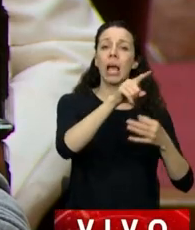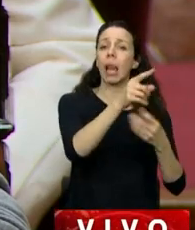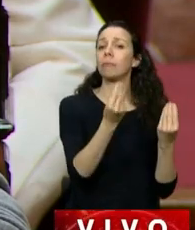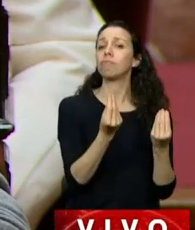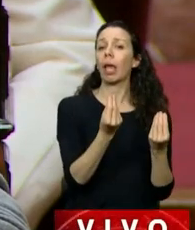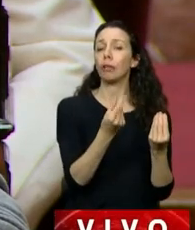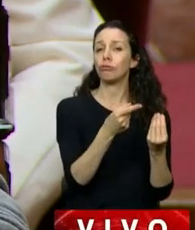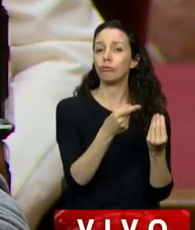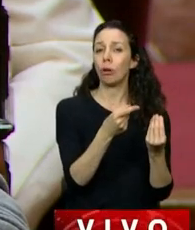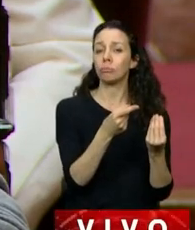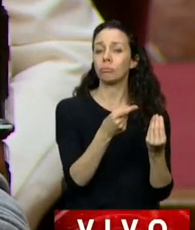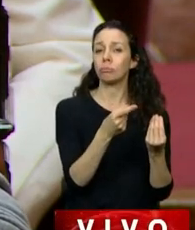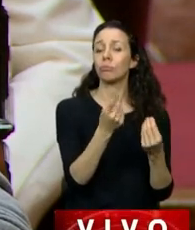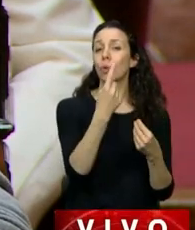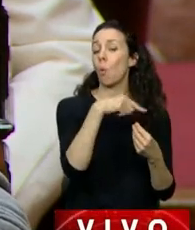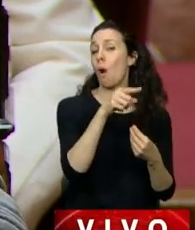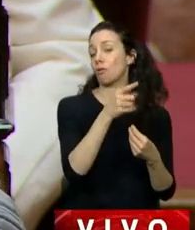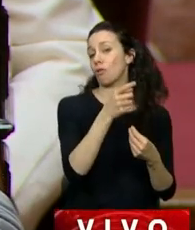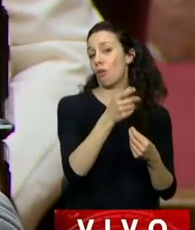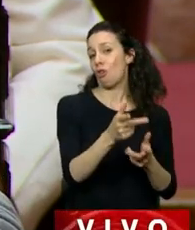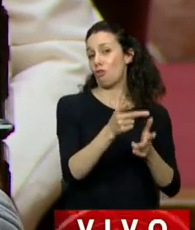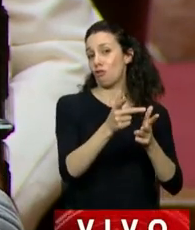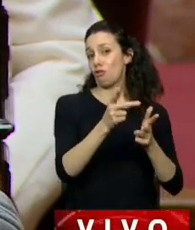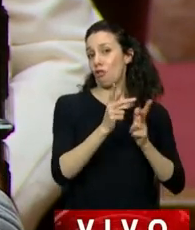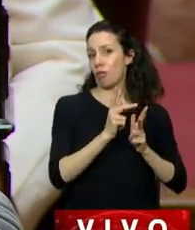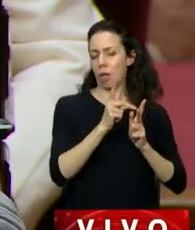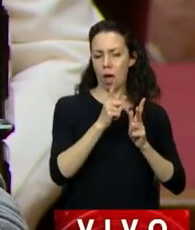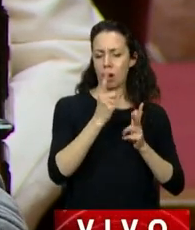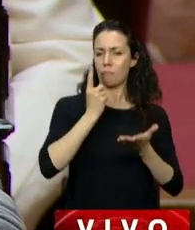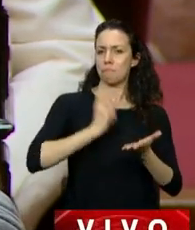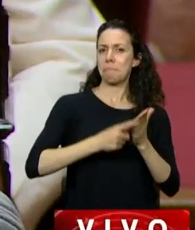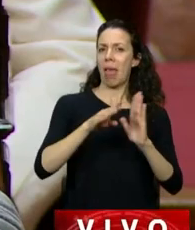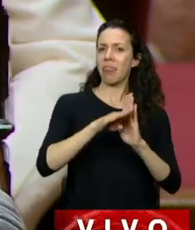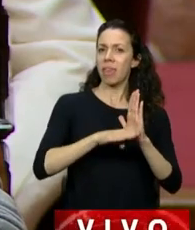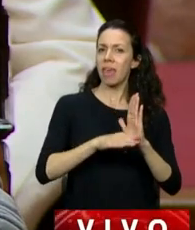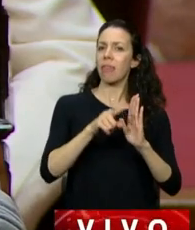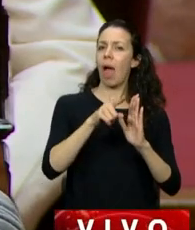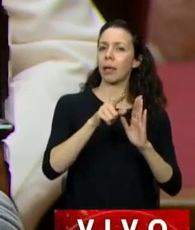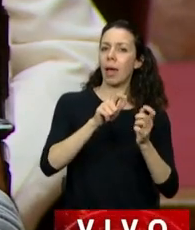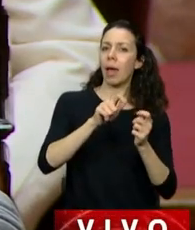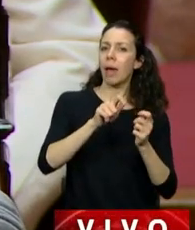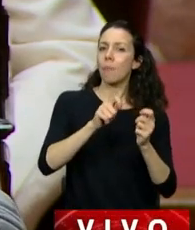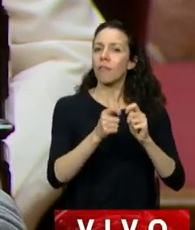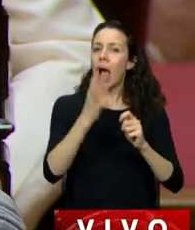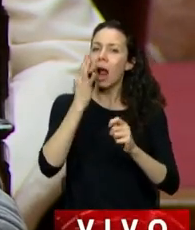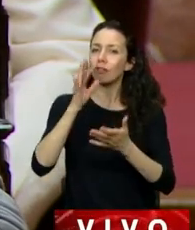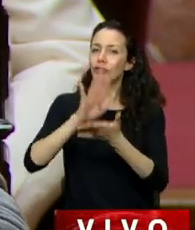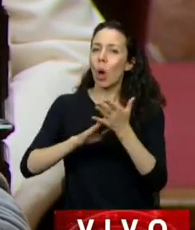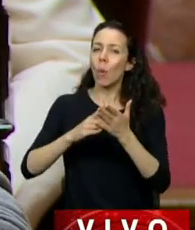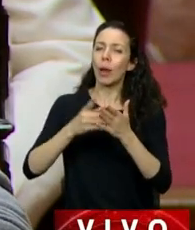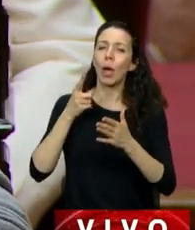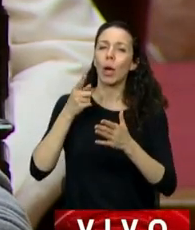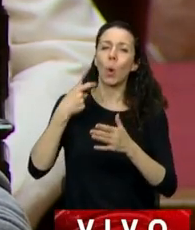cuando nos plantean una medida que toca media tuerca del lofer, como es poner en cuestión